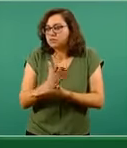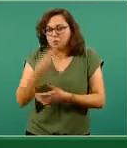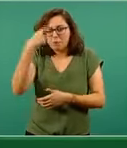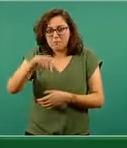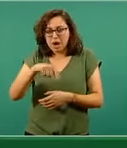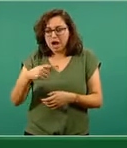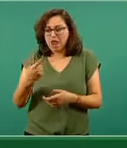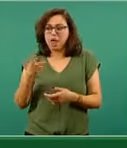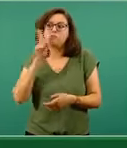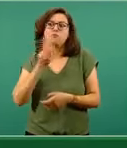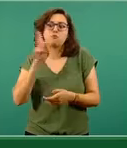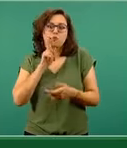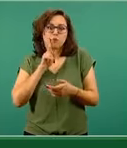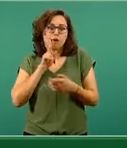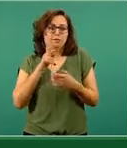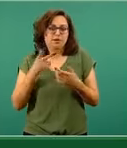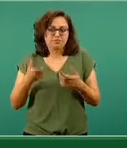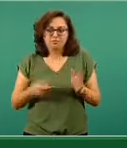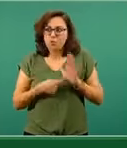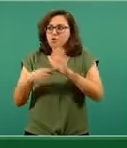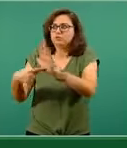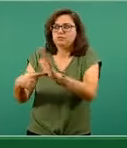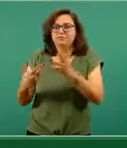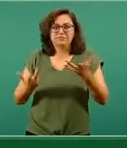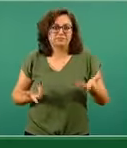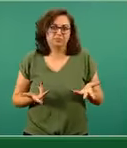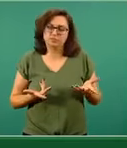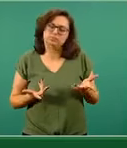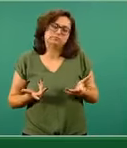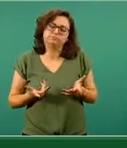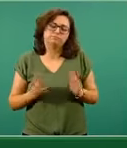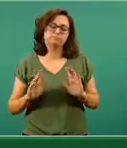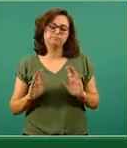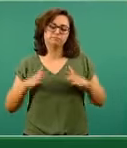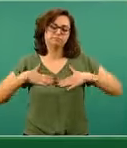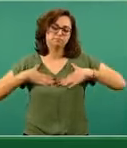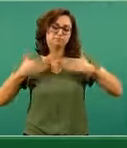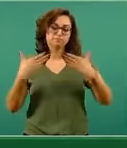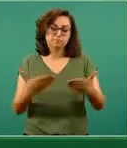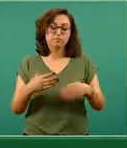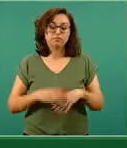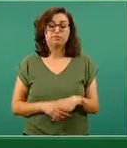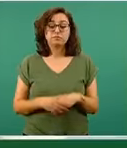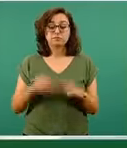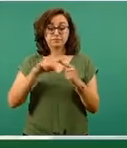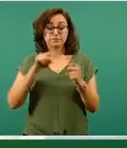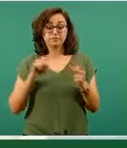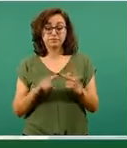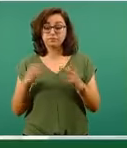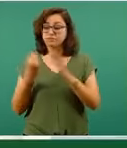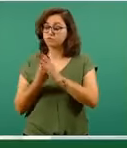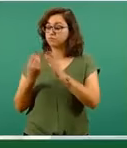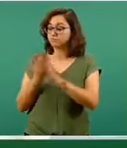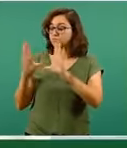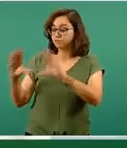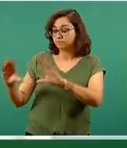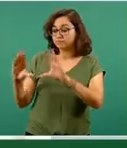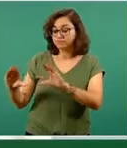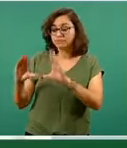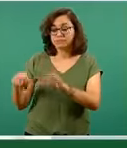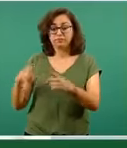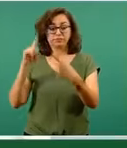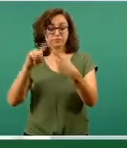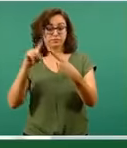capacitación, esto ha sido un elemento fundamental. Lo que hicimos es, tenemos dos canales de capacitación, uno que ha sido más